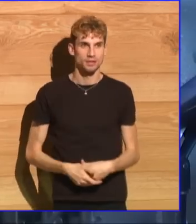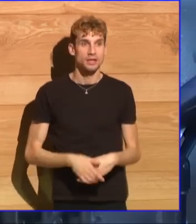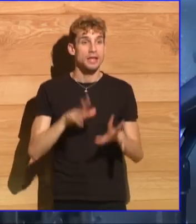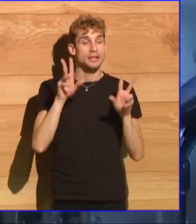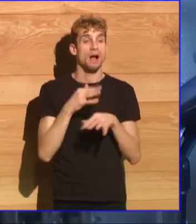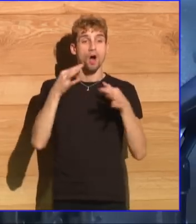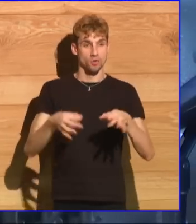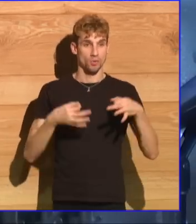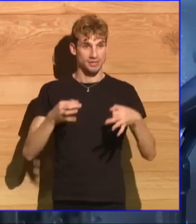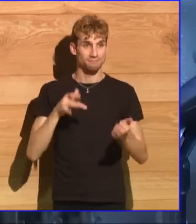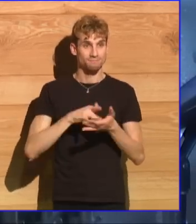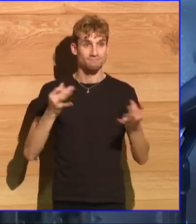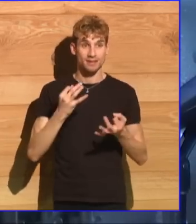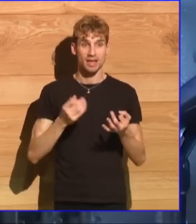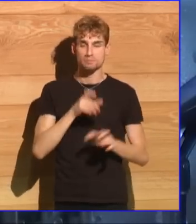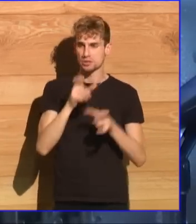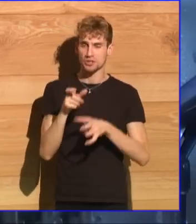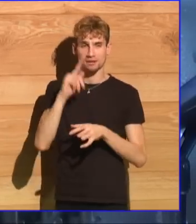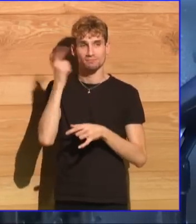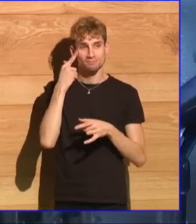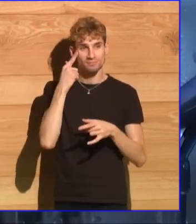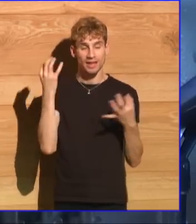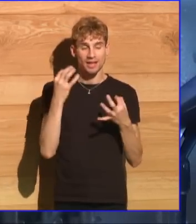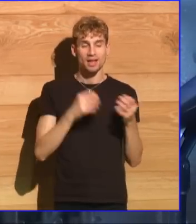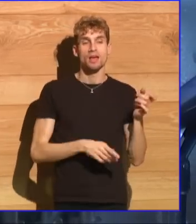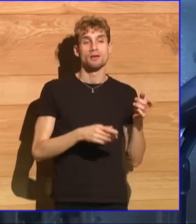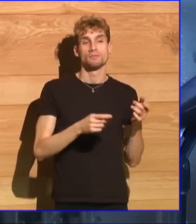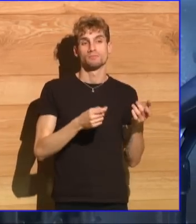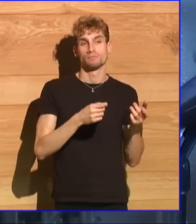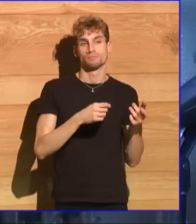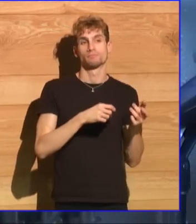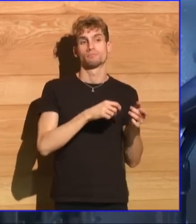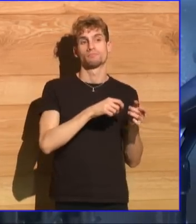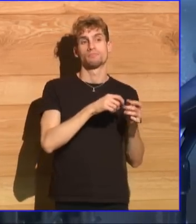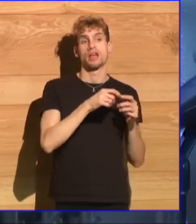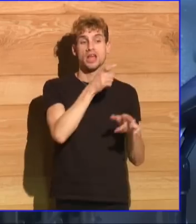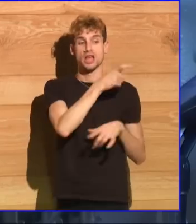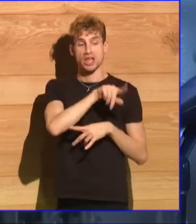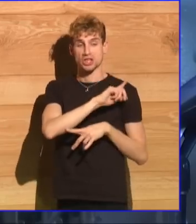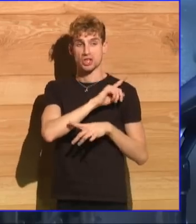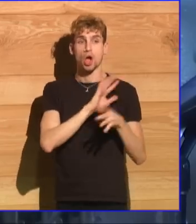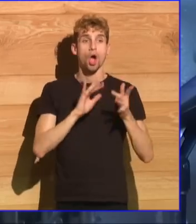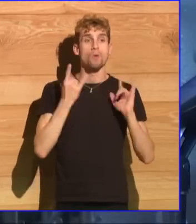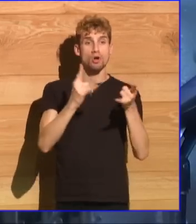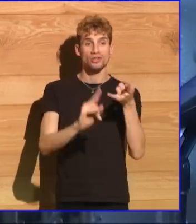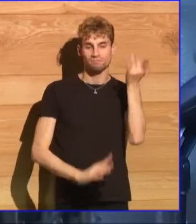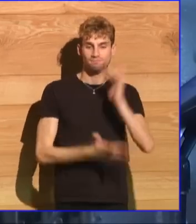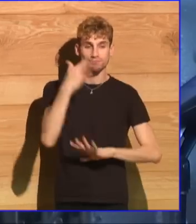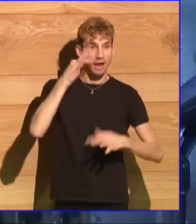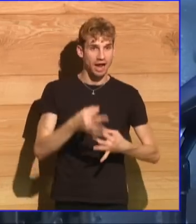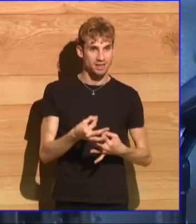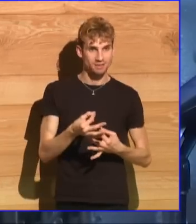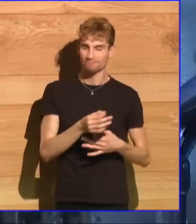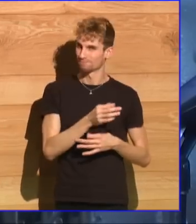Always es que muy poca gente se da cuenta de que esos señores no prendieron fuego a los bosques de verdad. Esos bosques que estaban